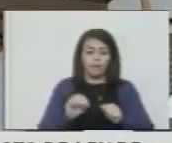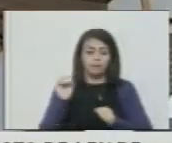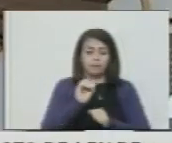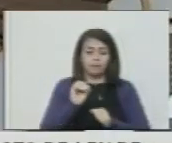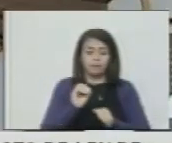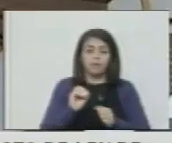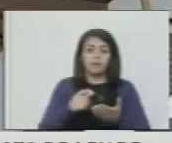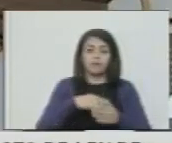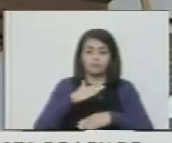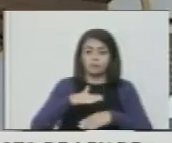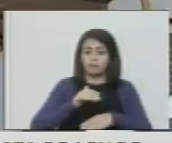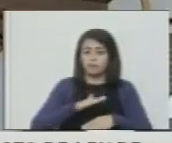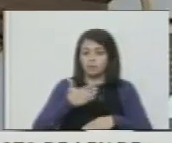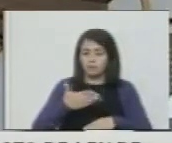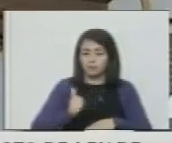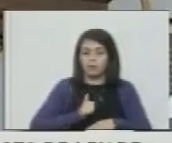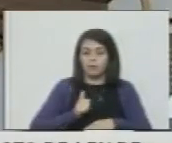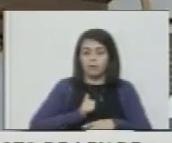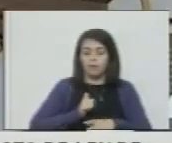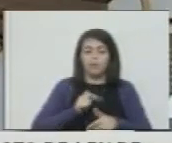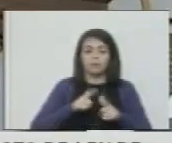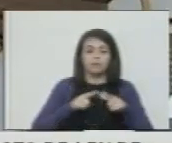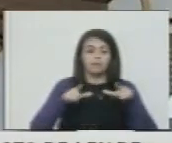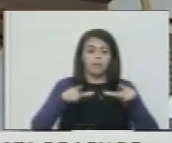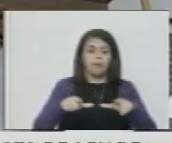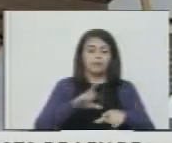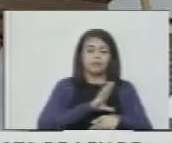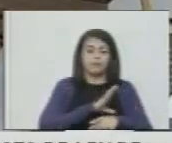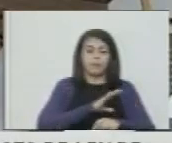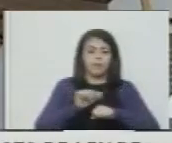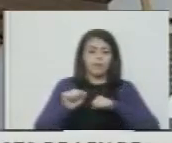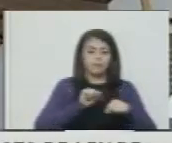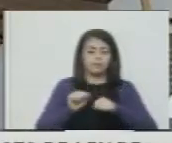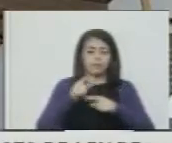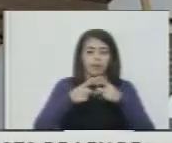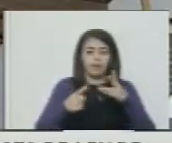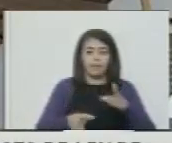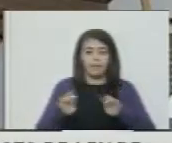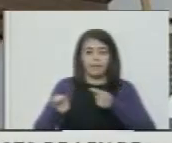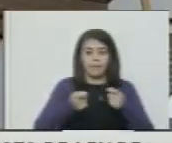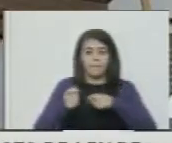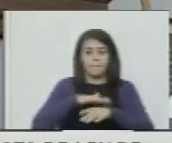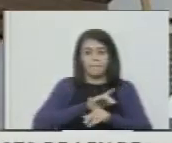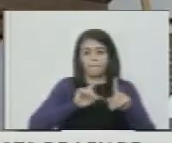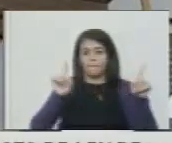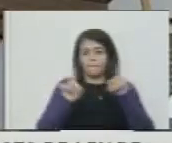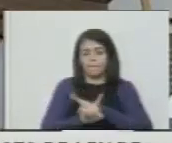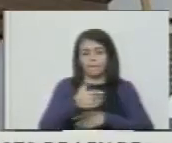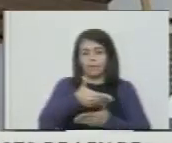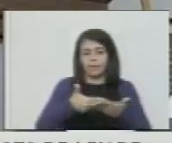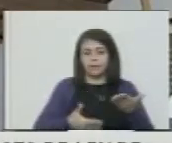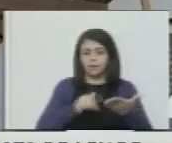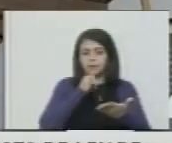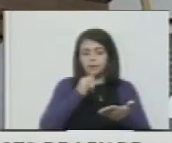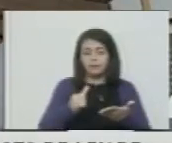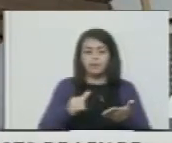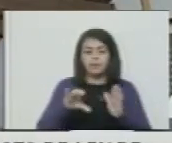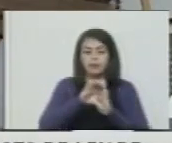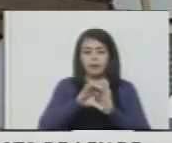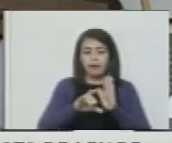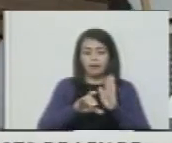adquisición o enajenación por cualquier título de las acciones de los sujetos regulados, así como para modificar